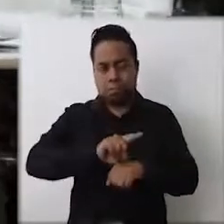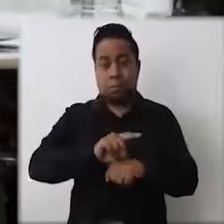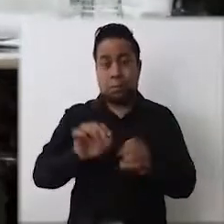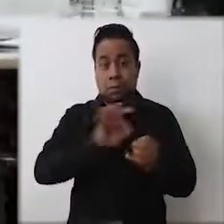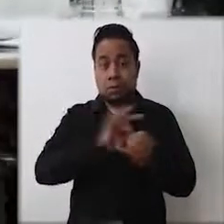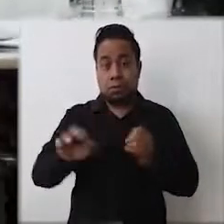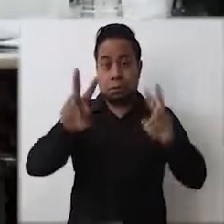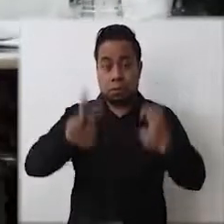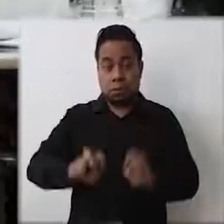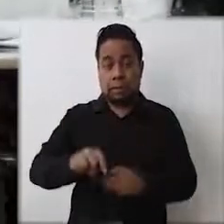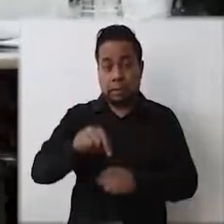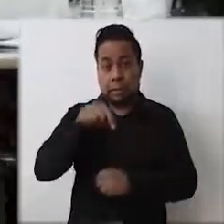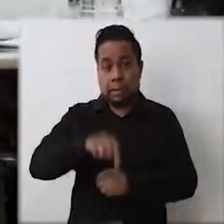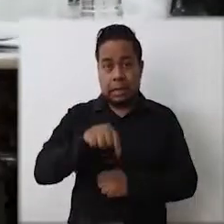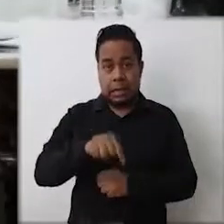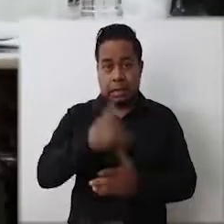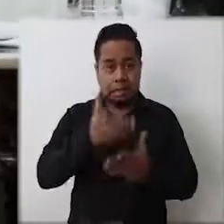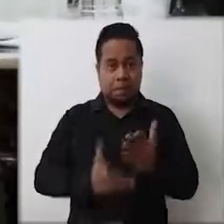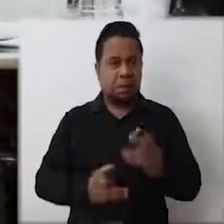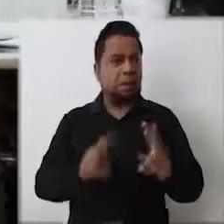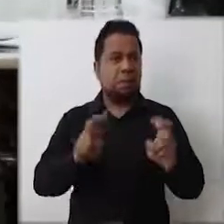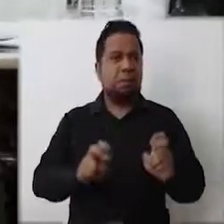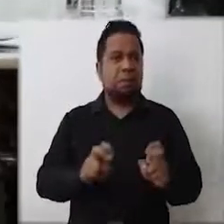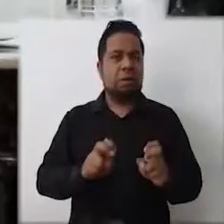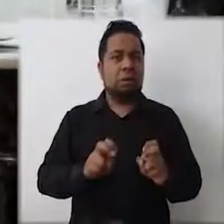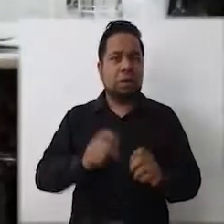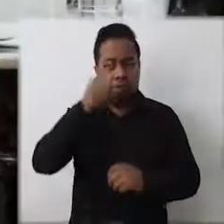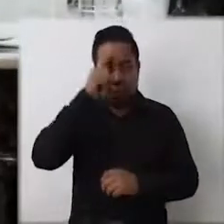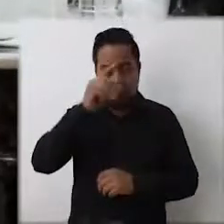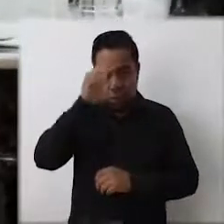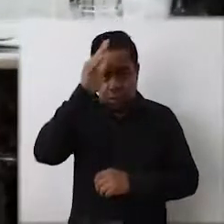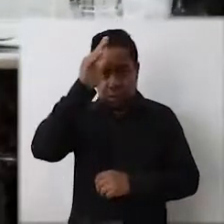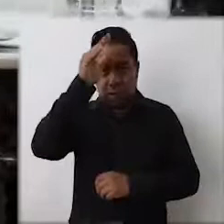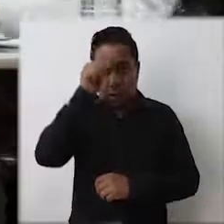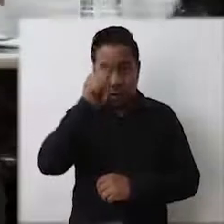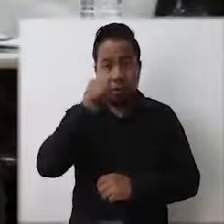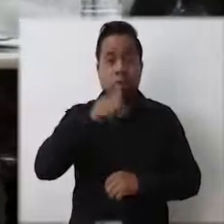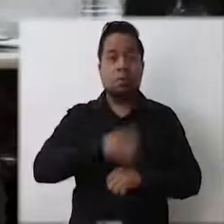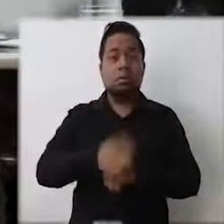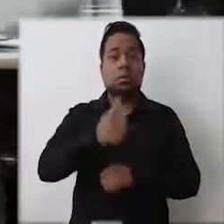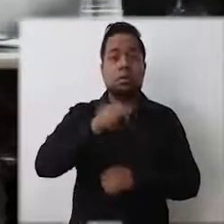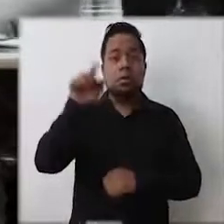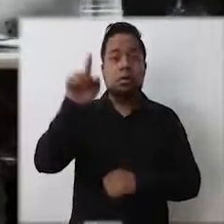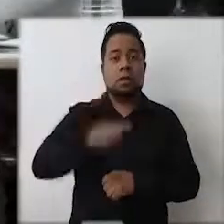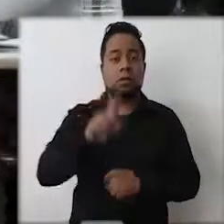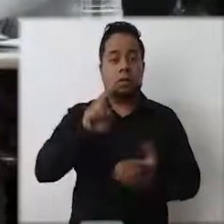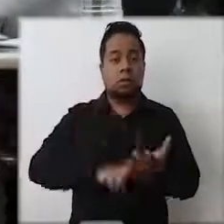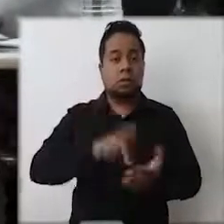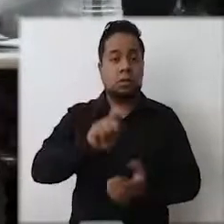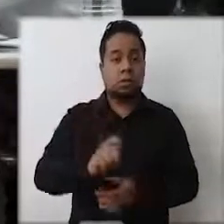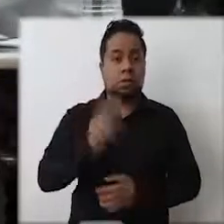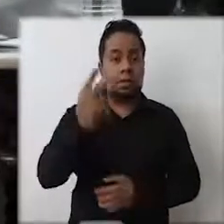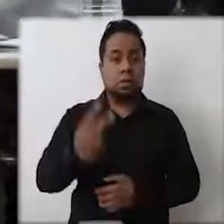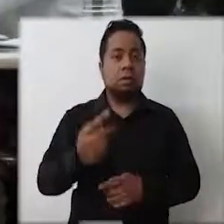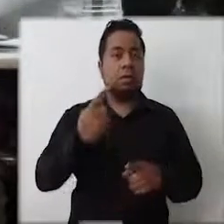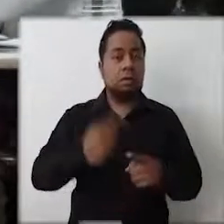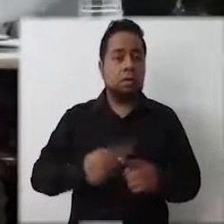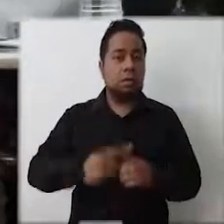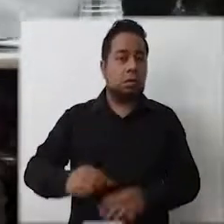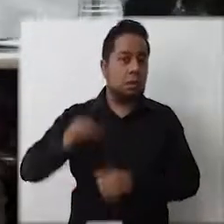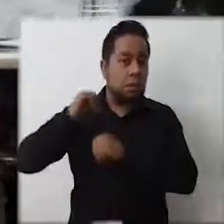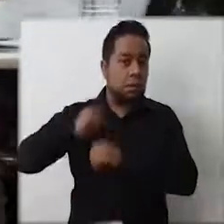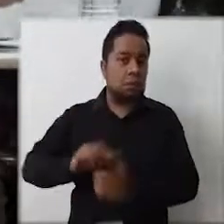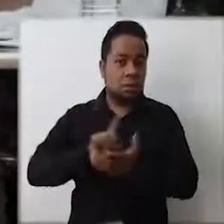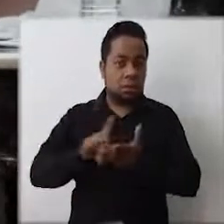a la Comisión de Nomenclatura y Normatividad Municipal. Es cuanto, señor presidente. Está a su consideración y de las señoras y